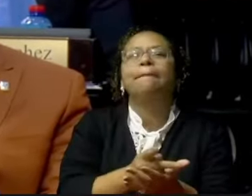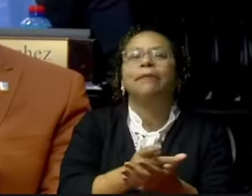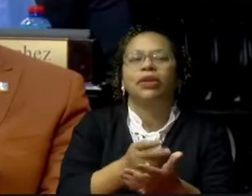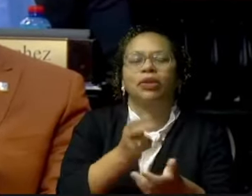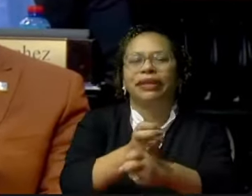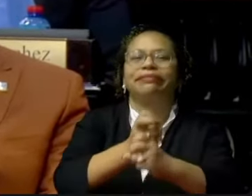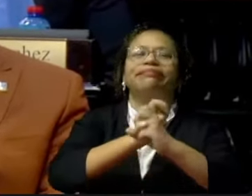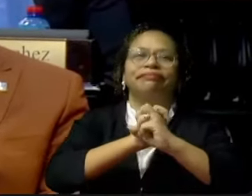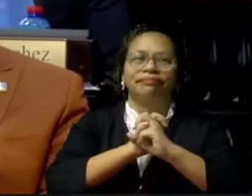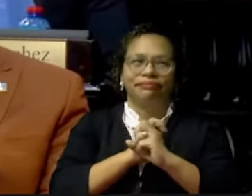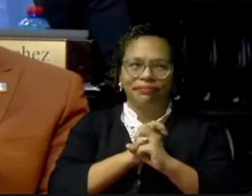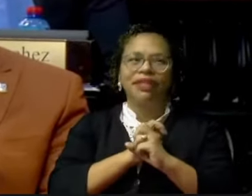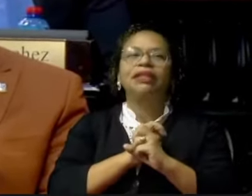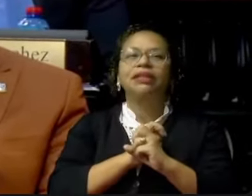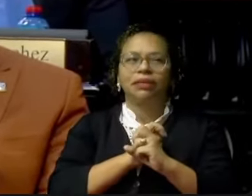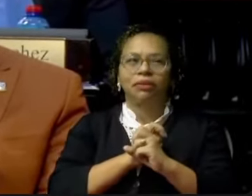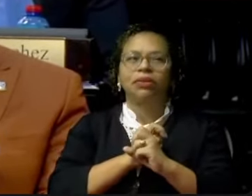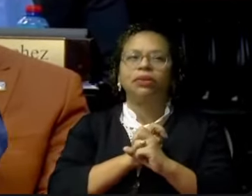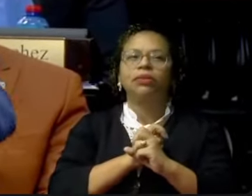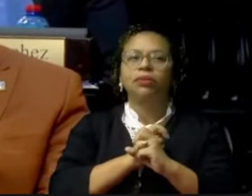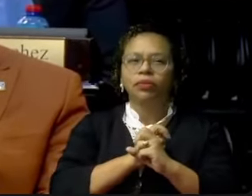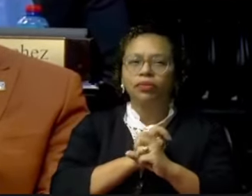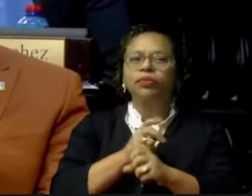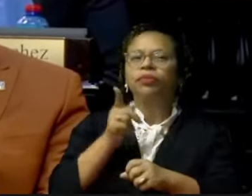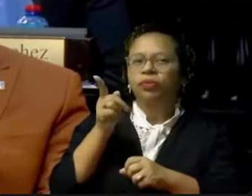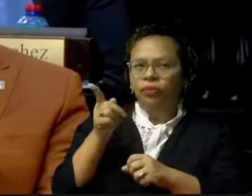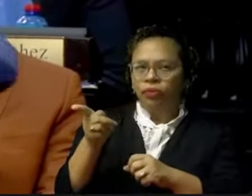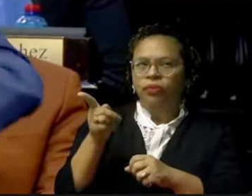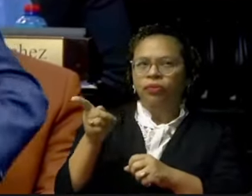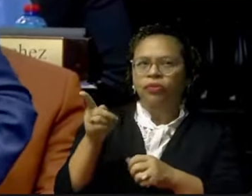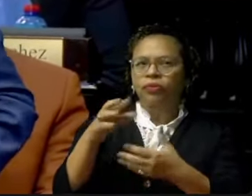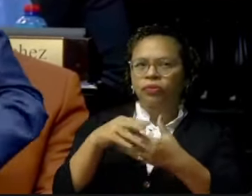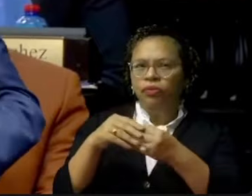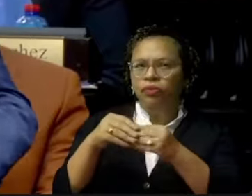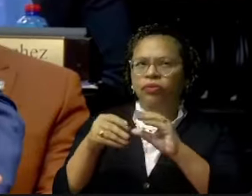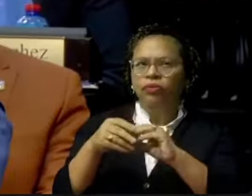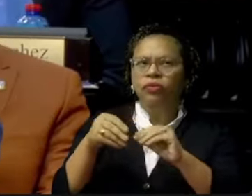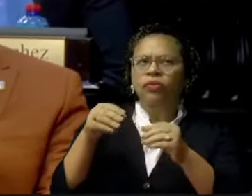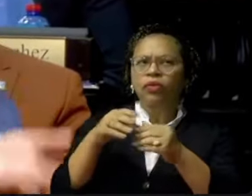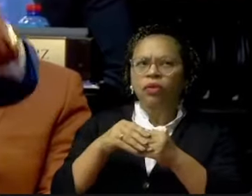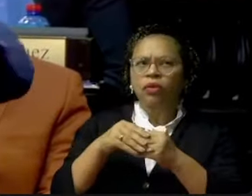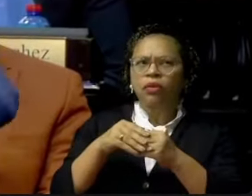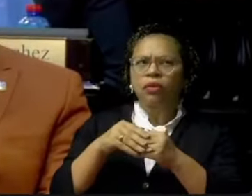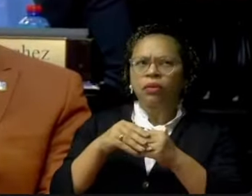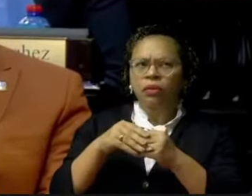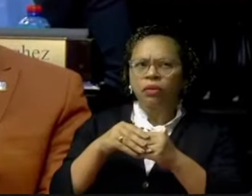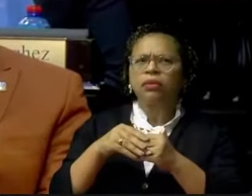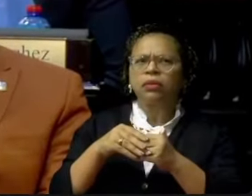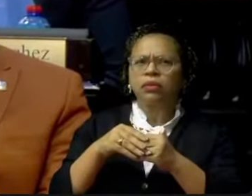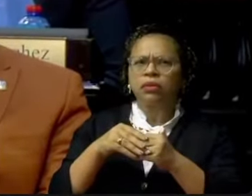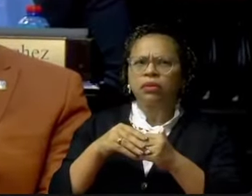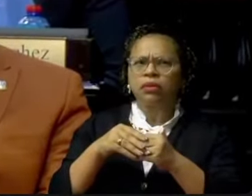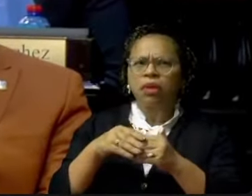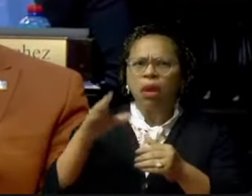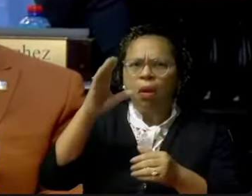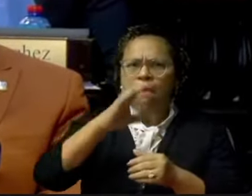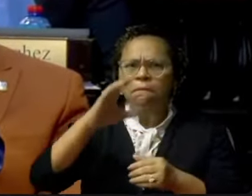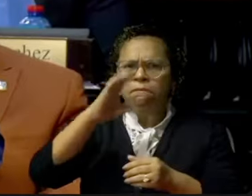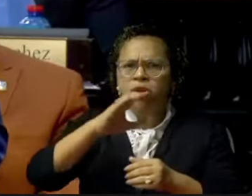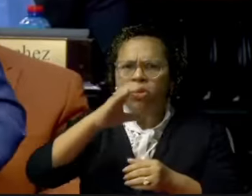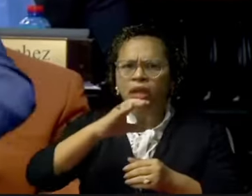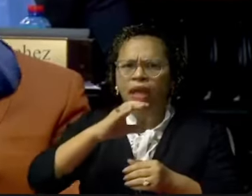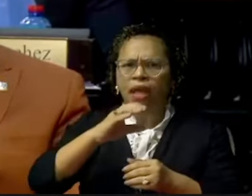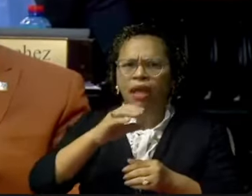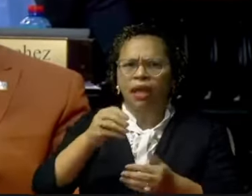loable. La compañera colega diputada dijo que por qué razón tenemos que buscar una forma para financiarnos que no sea a través de